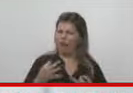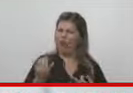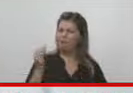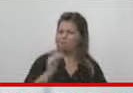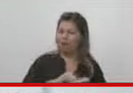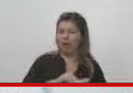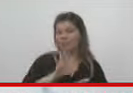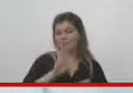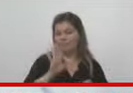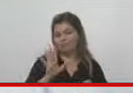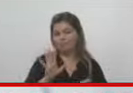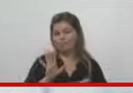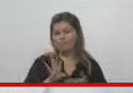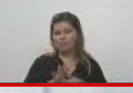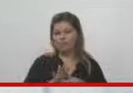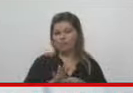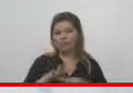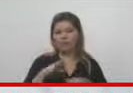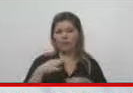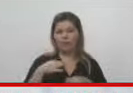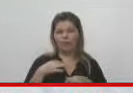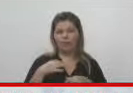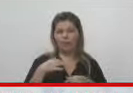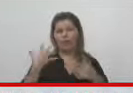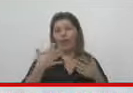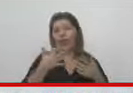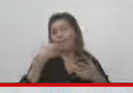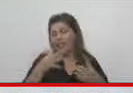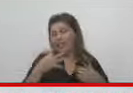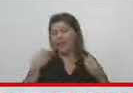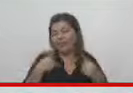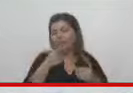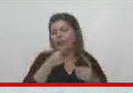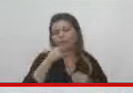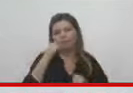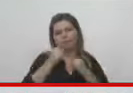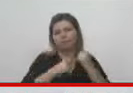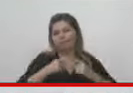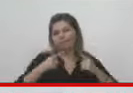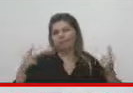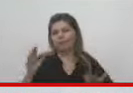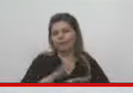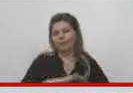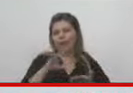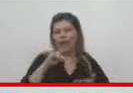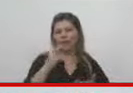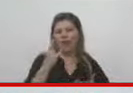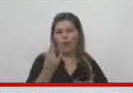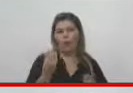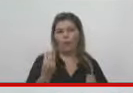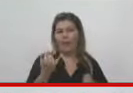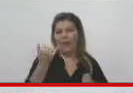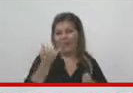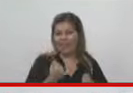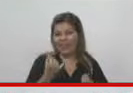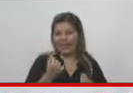bueno, en orden a la brevedad, tenía tantas cosas para decir de este DNU, porque imagínese, Presidenta, tiene